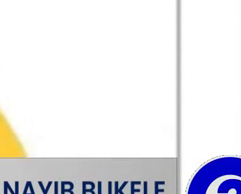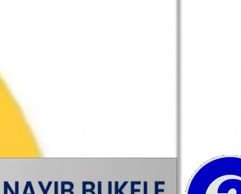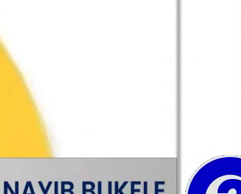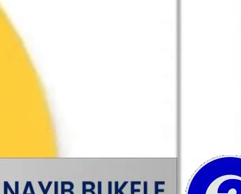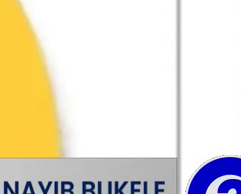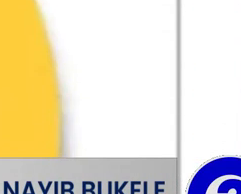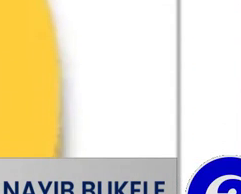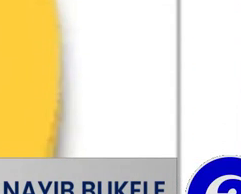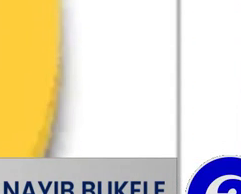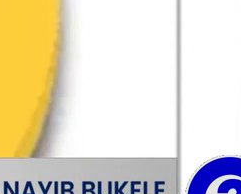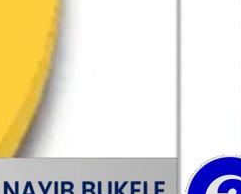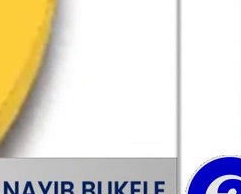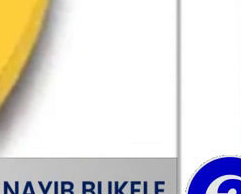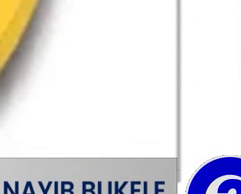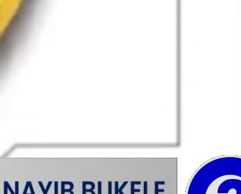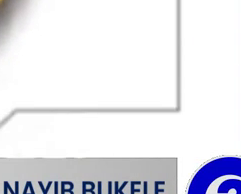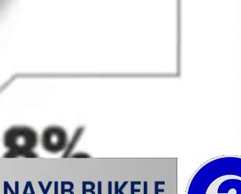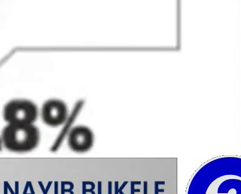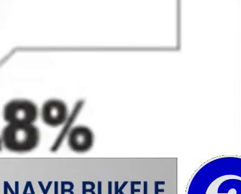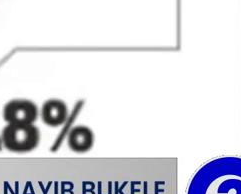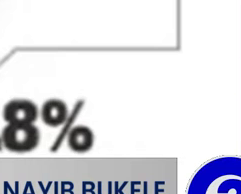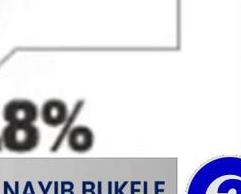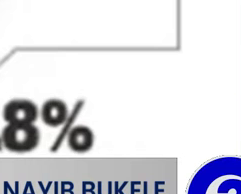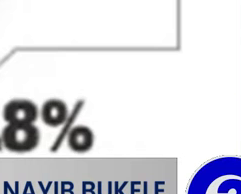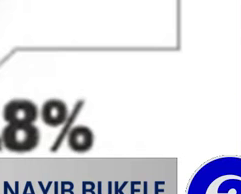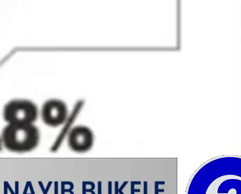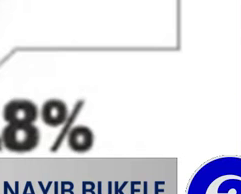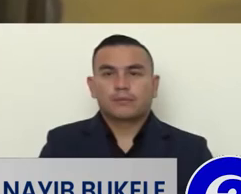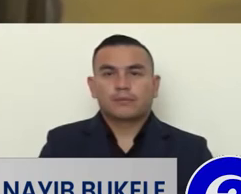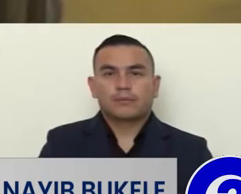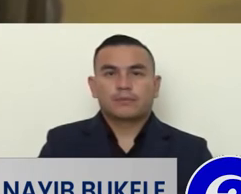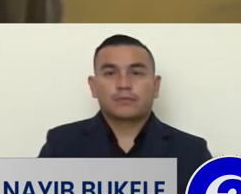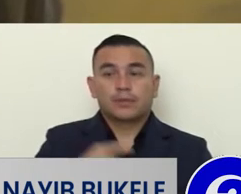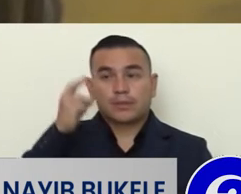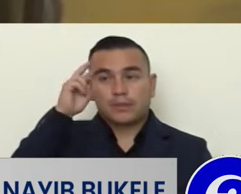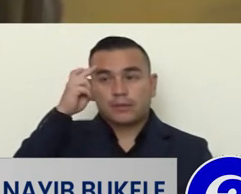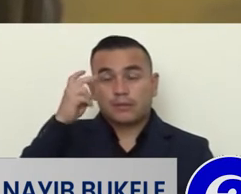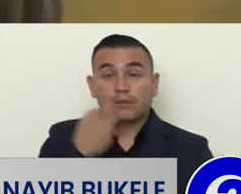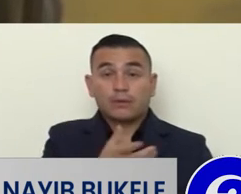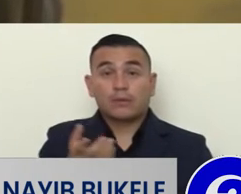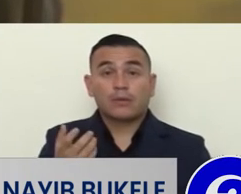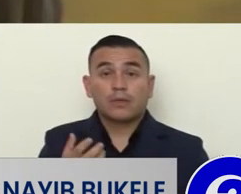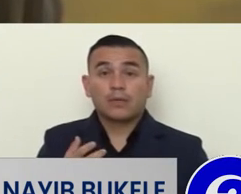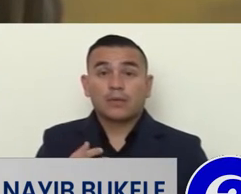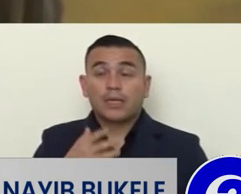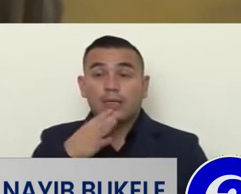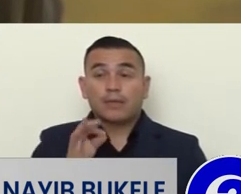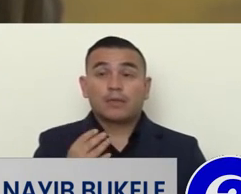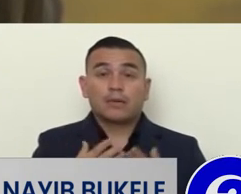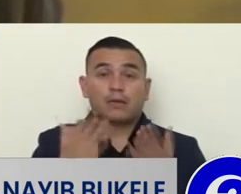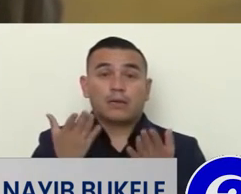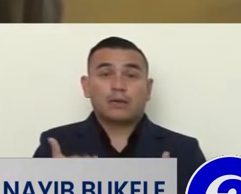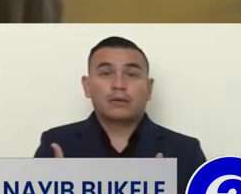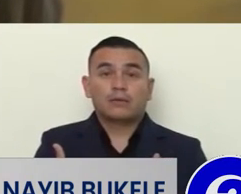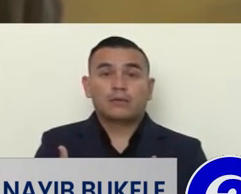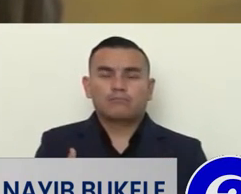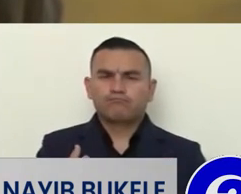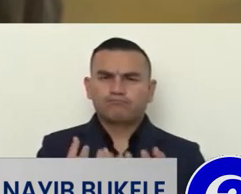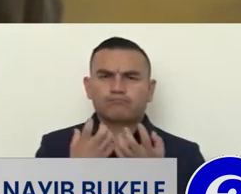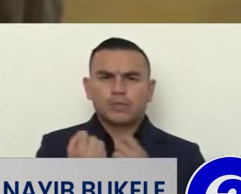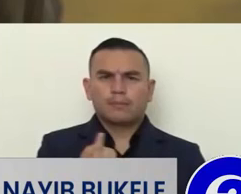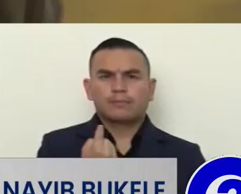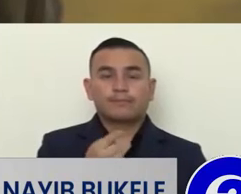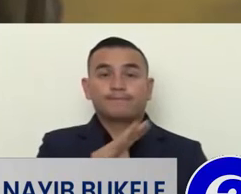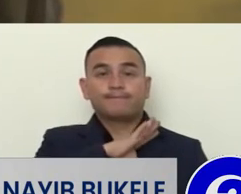el 8% dijo que el manejo de la pandemia. Y sobre el principal fracaso del mandatario, el 7.5% aseguró que es